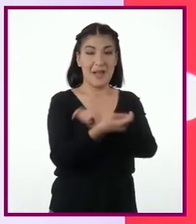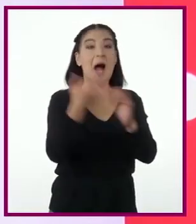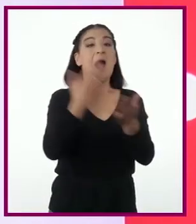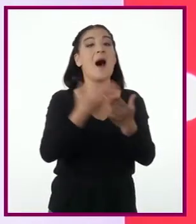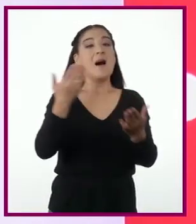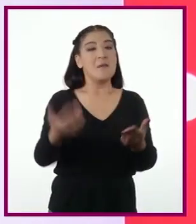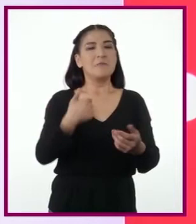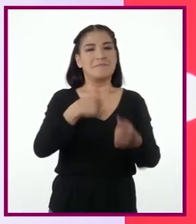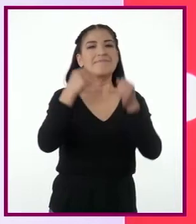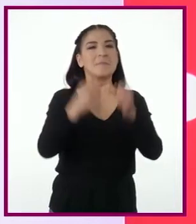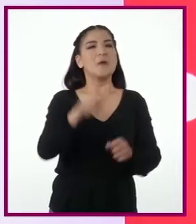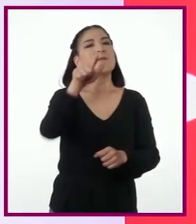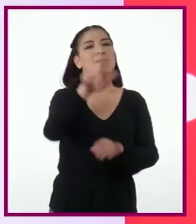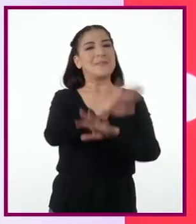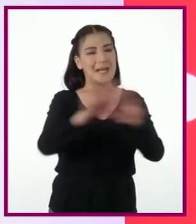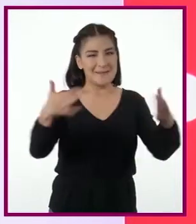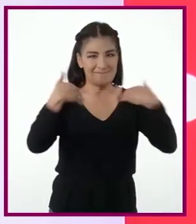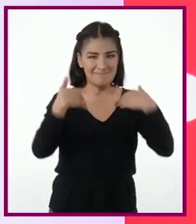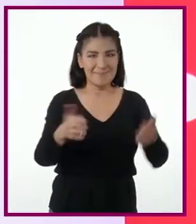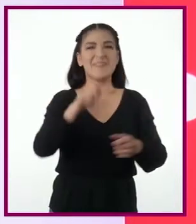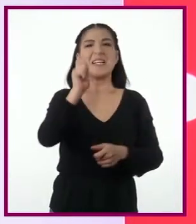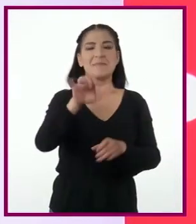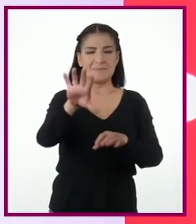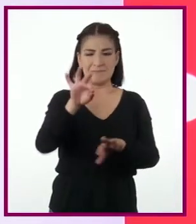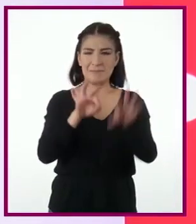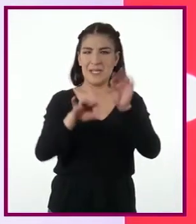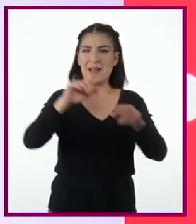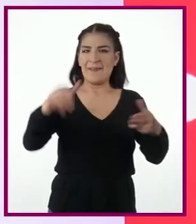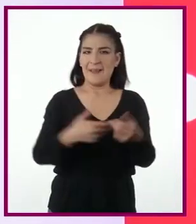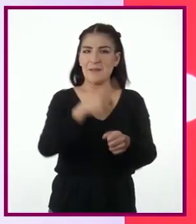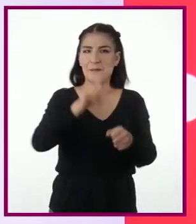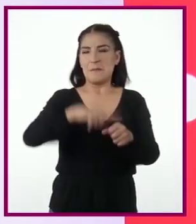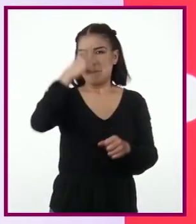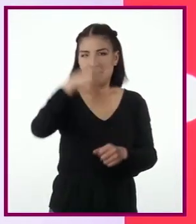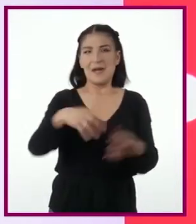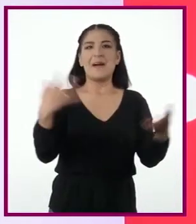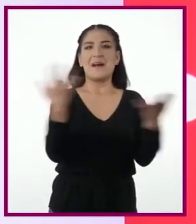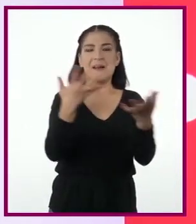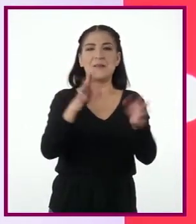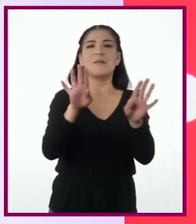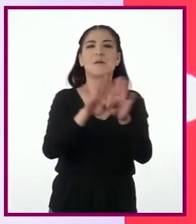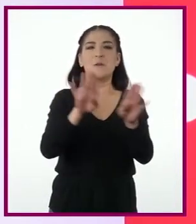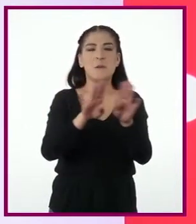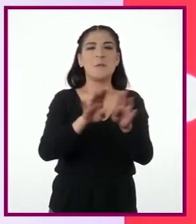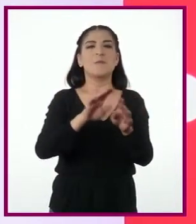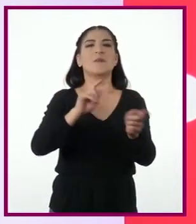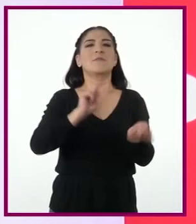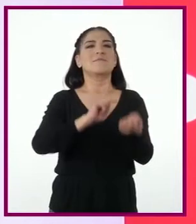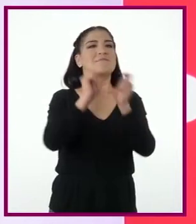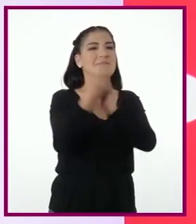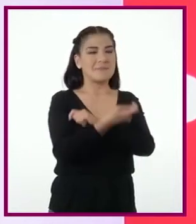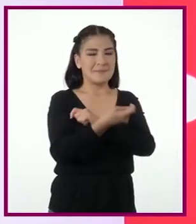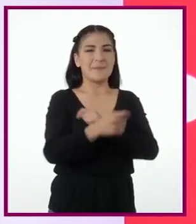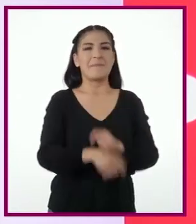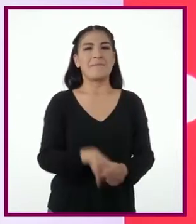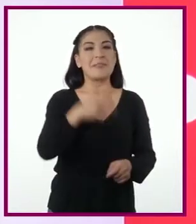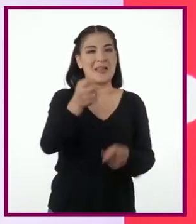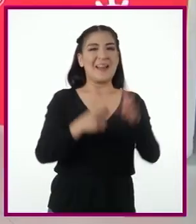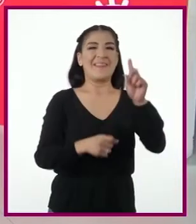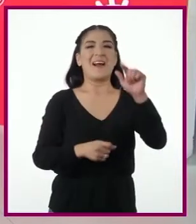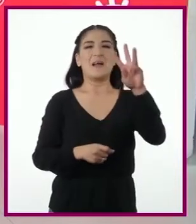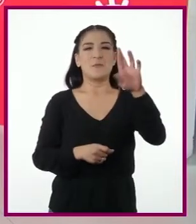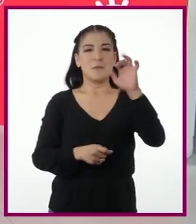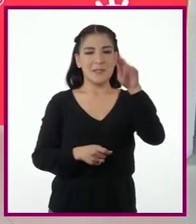que ya comprendiste la importancia de la selección natural para dar paso a la evolución y que Darwin fue fundamental para llegar a estas